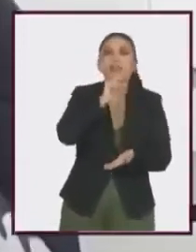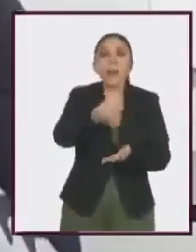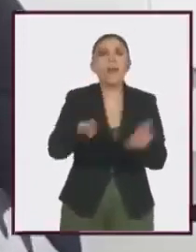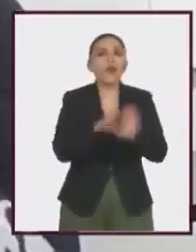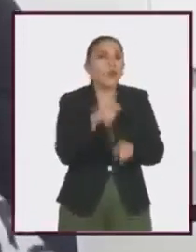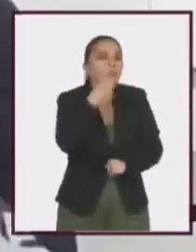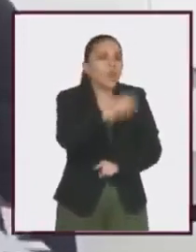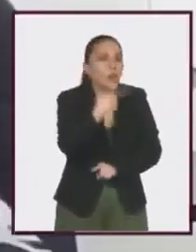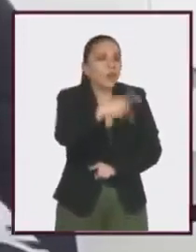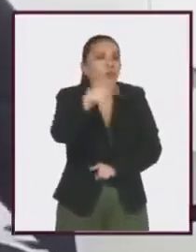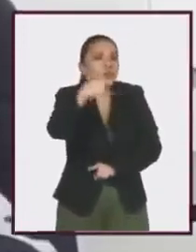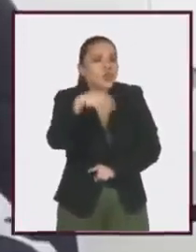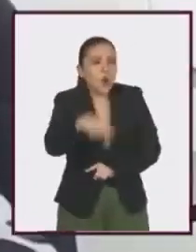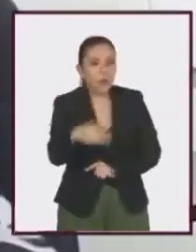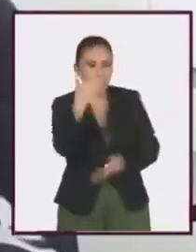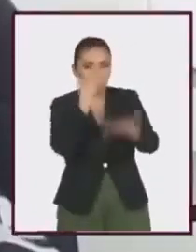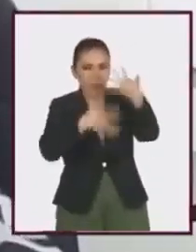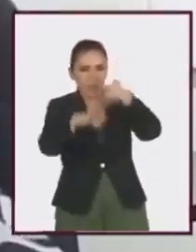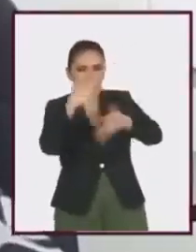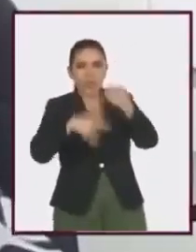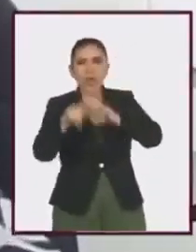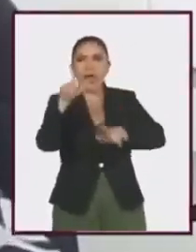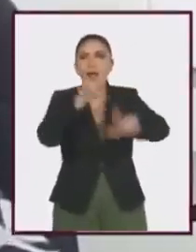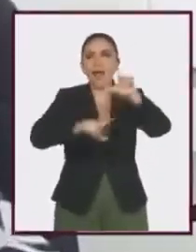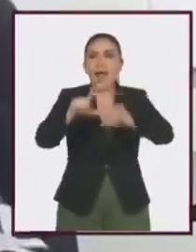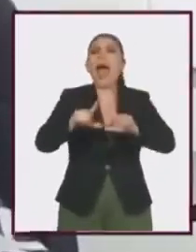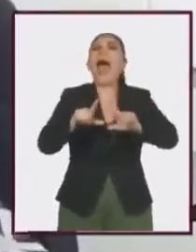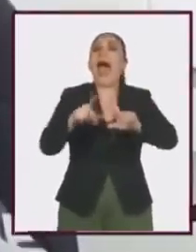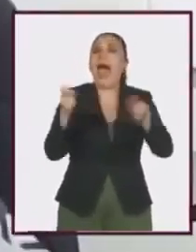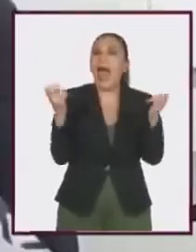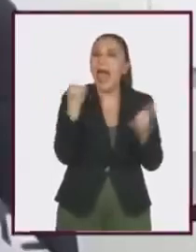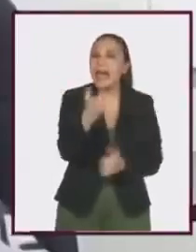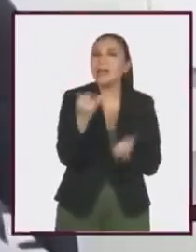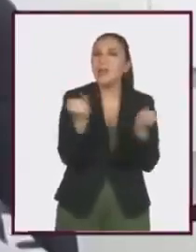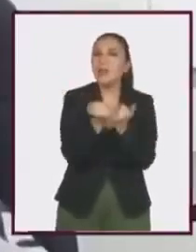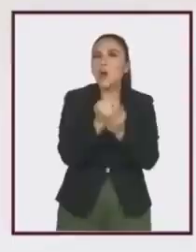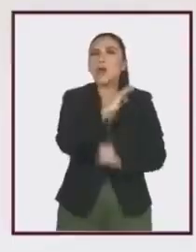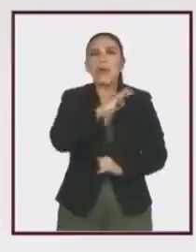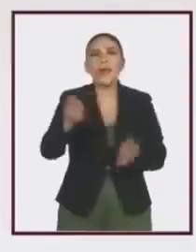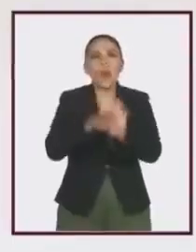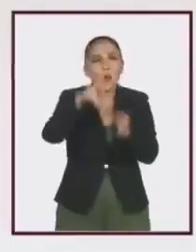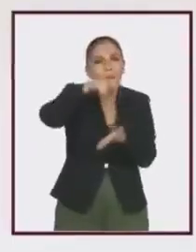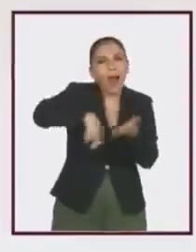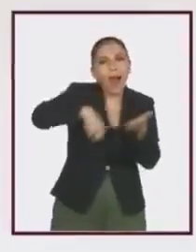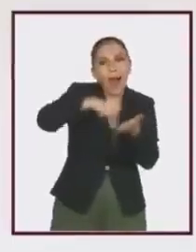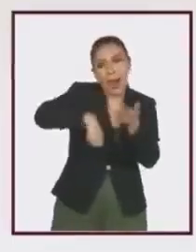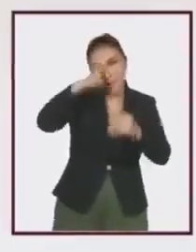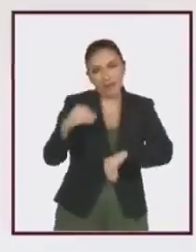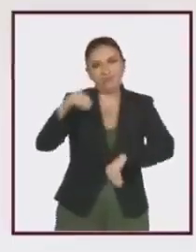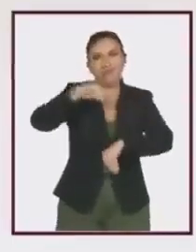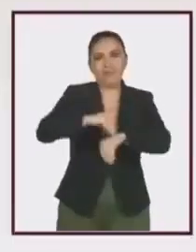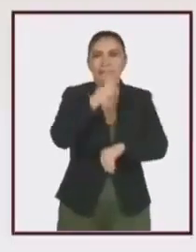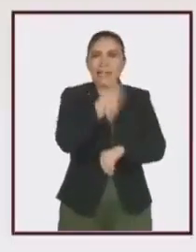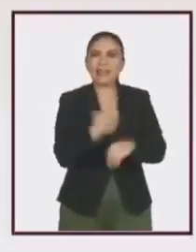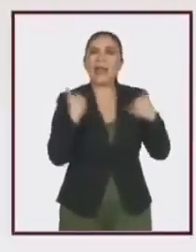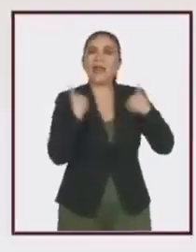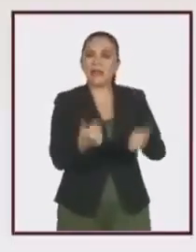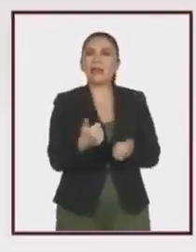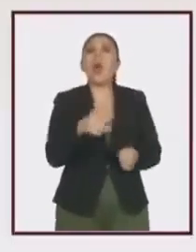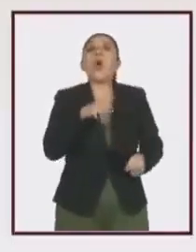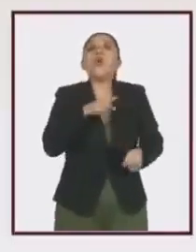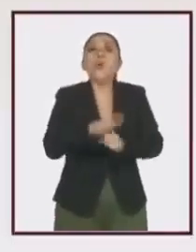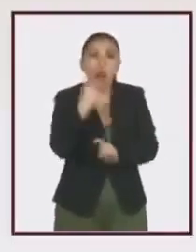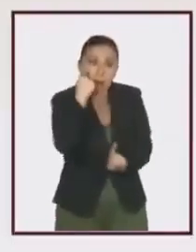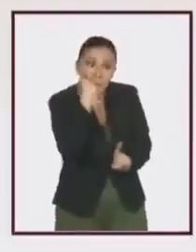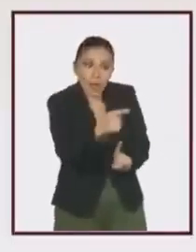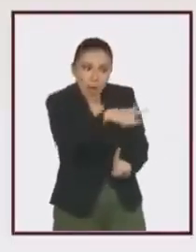señas. Esa sería otro tipo de adecuación que se haría a este contenido. Es decir, que responde a las